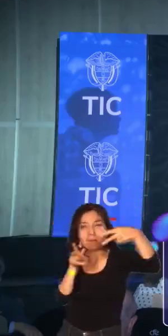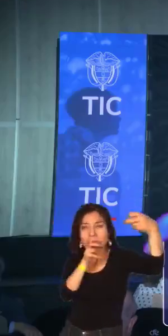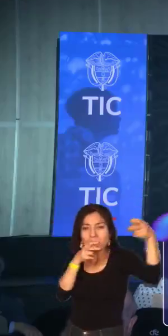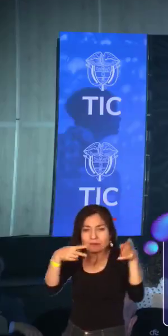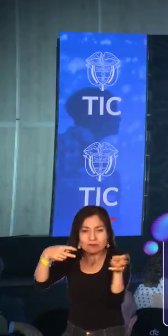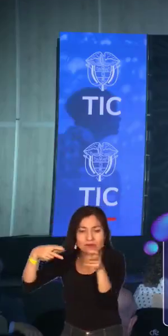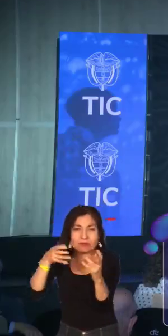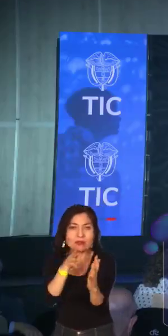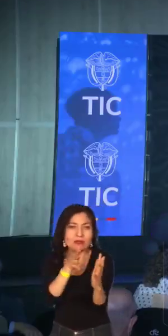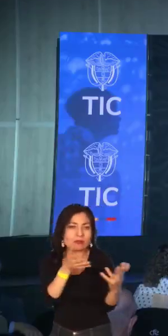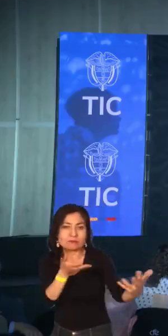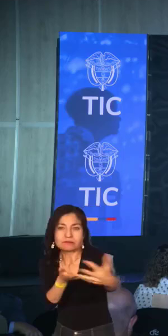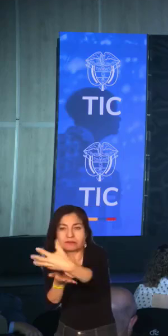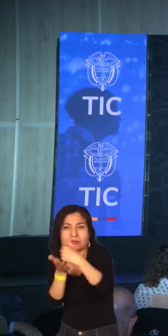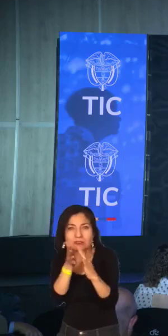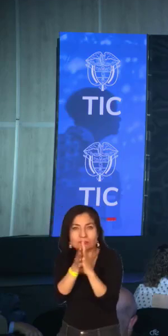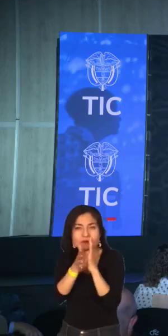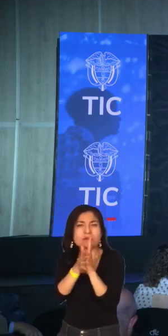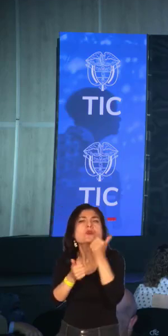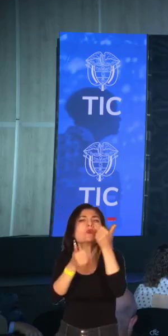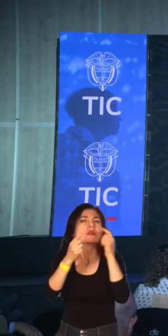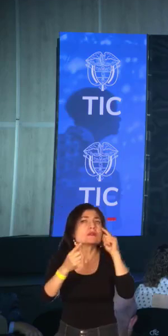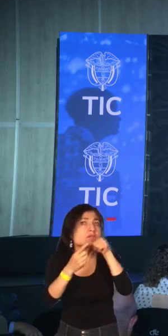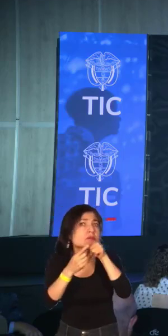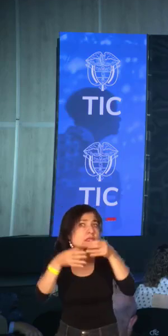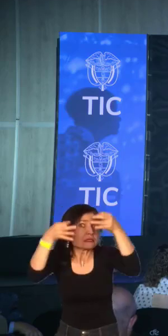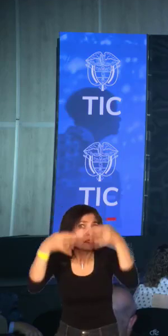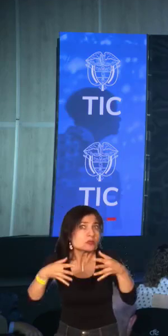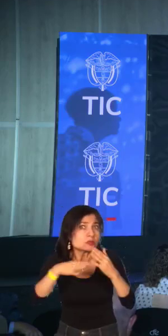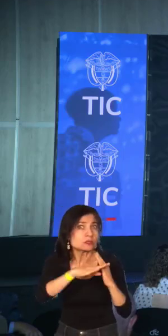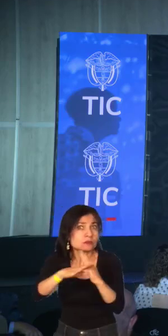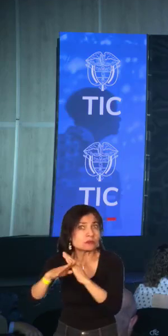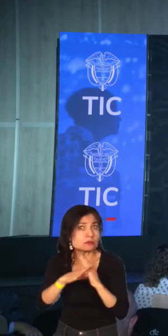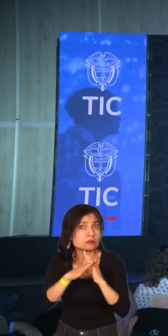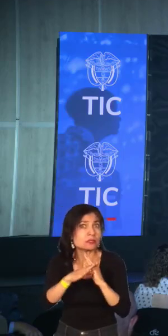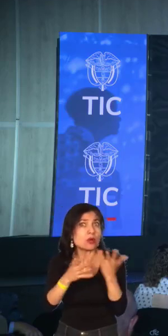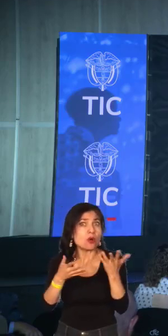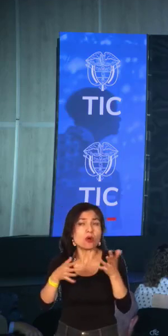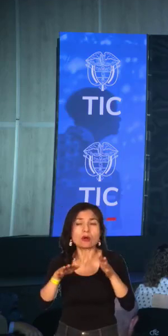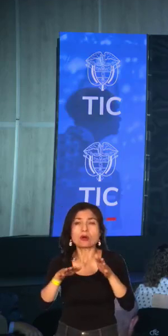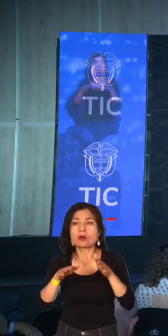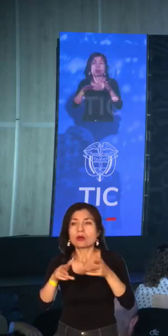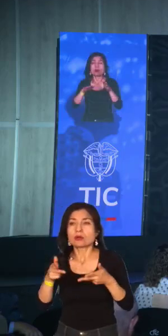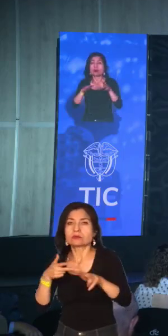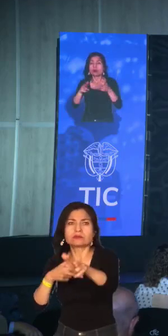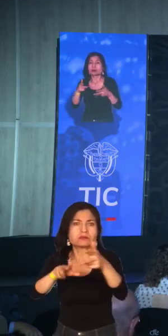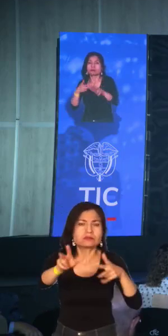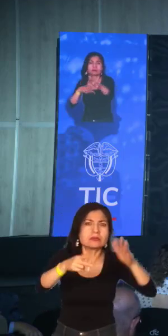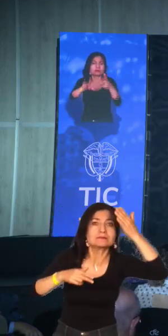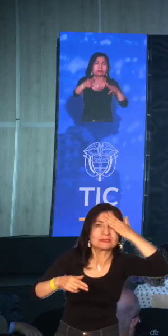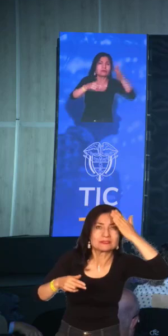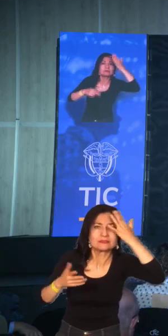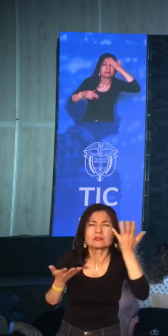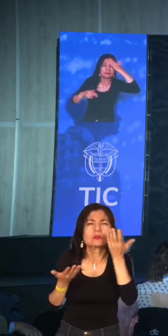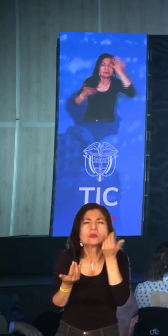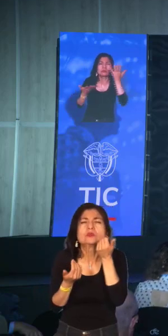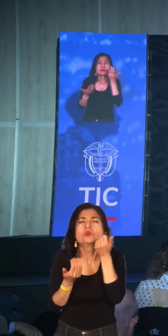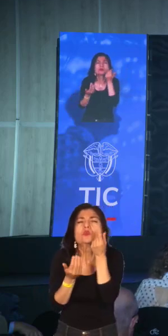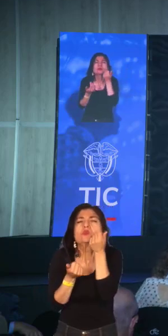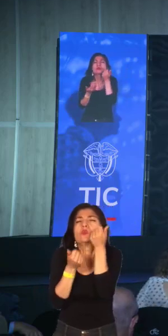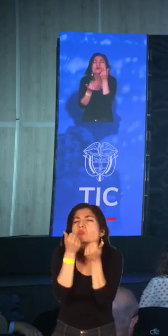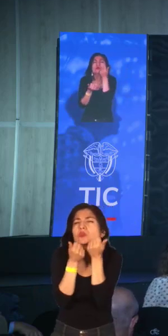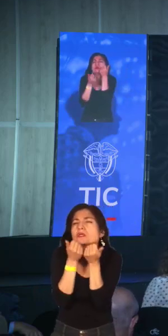de los sensores. Si es mejorar la seguridad, la movilidad, o qué exactamente.